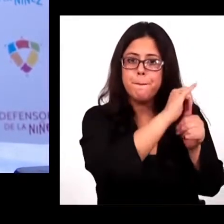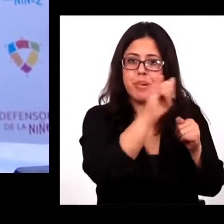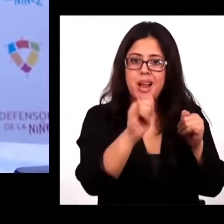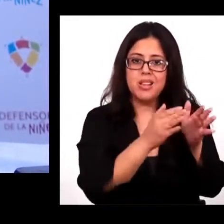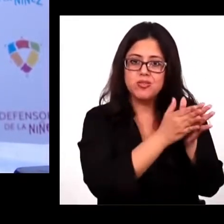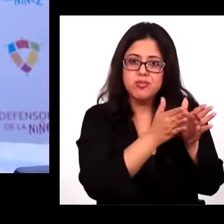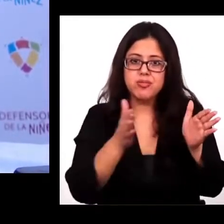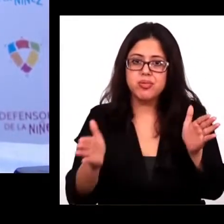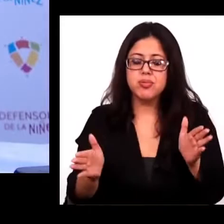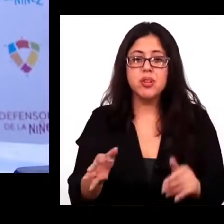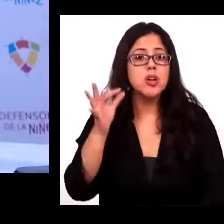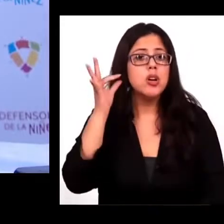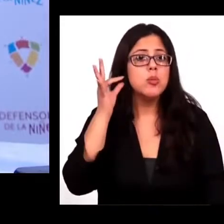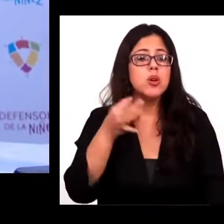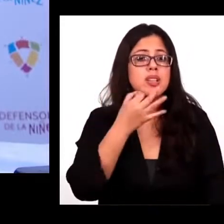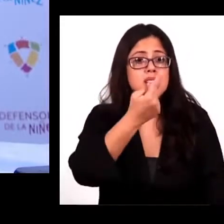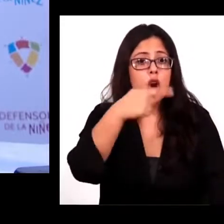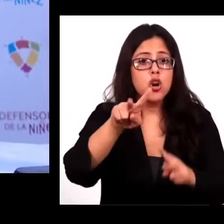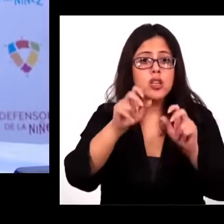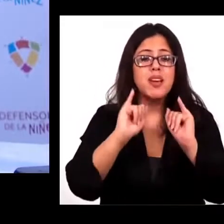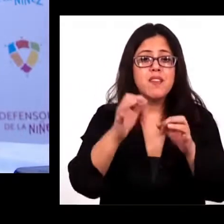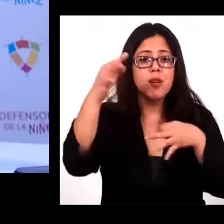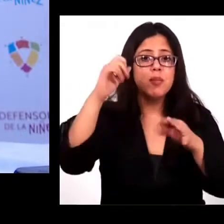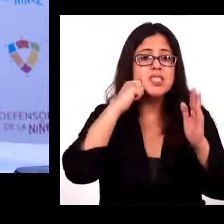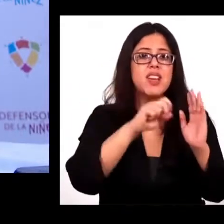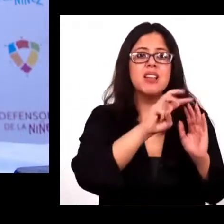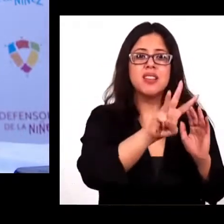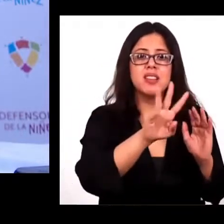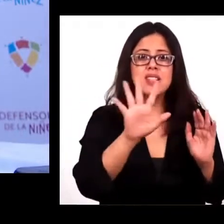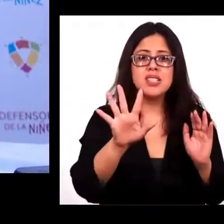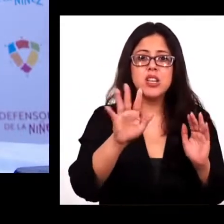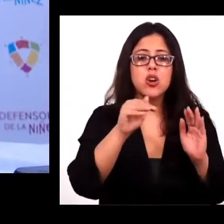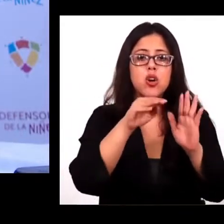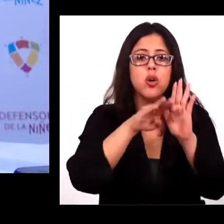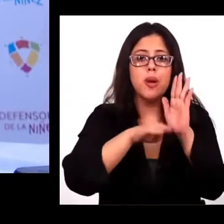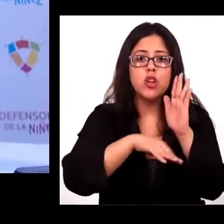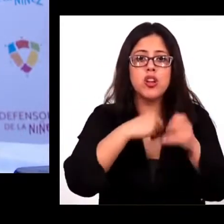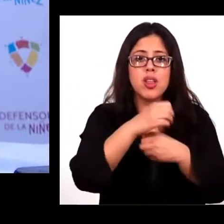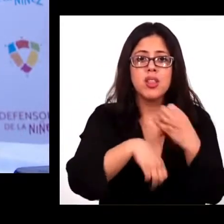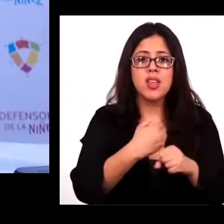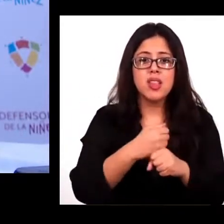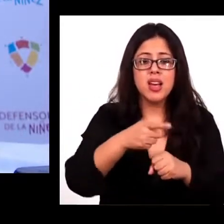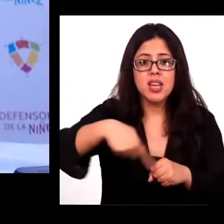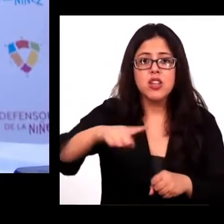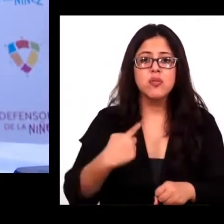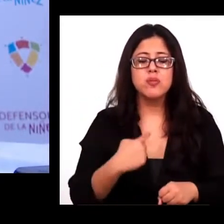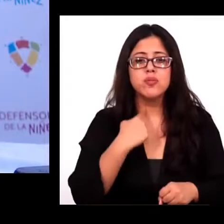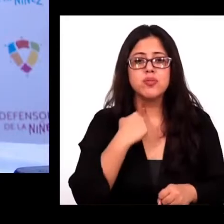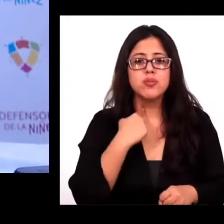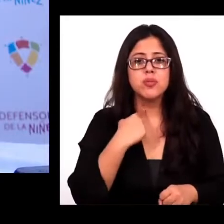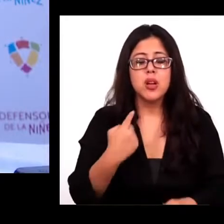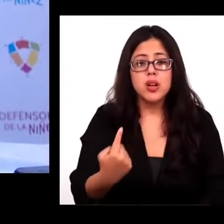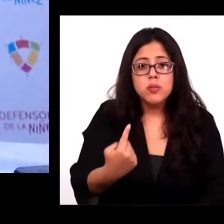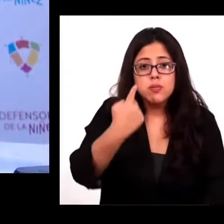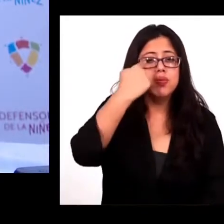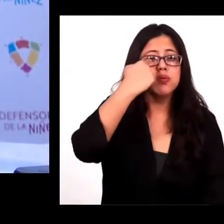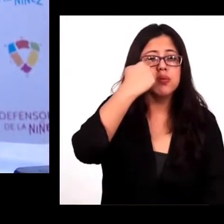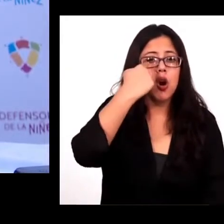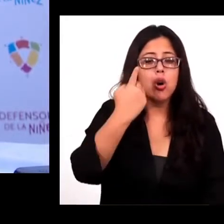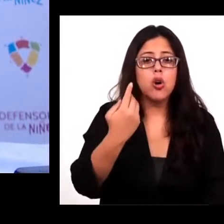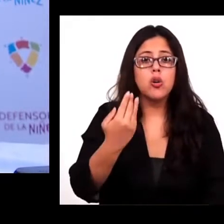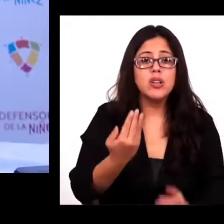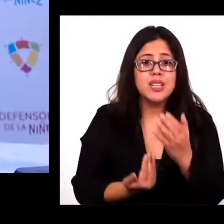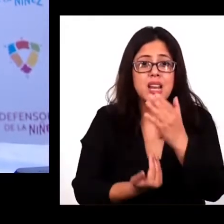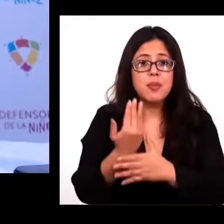otro que dentro del informe hablan de 35 menores de edad que son víctimas de trauma ocular. En la mañana estábamos en